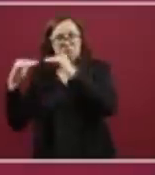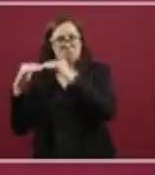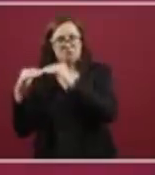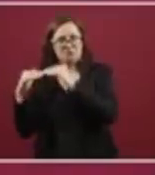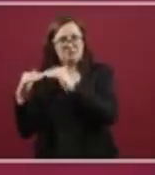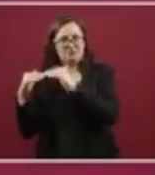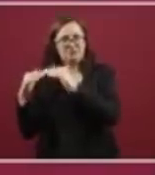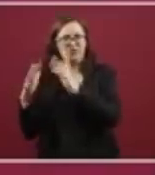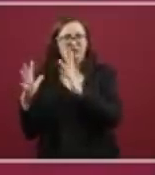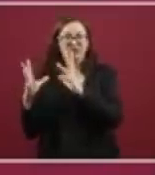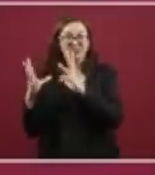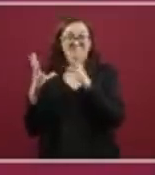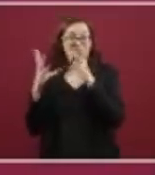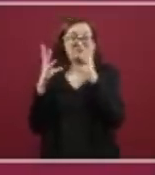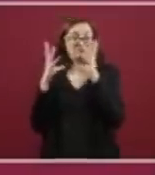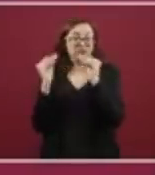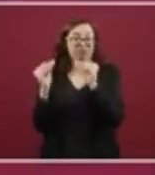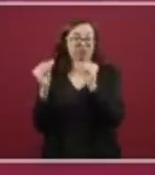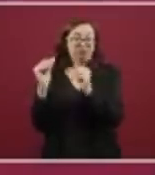fueron muchas,